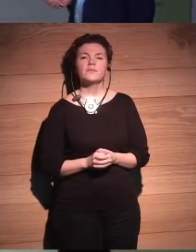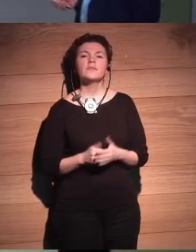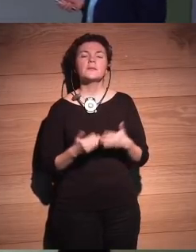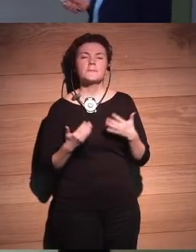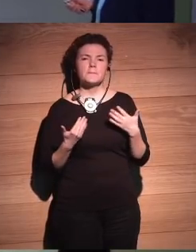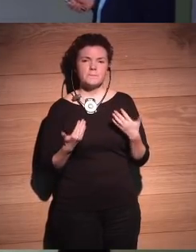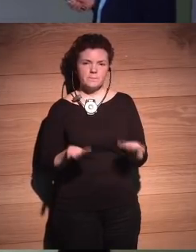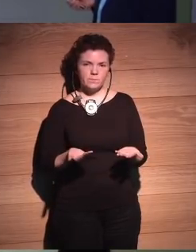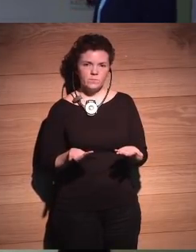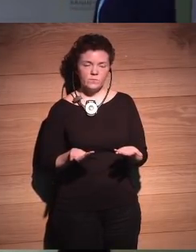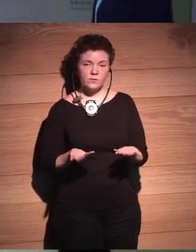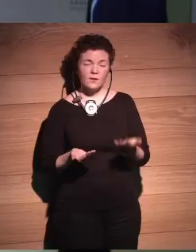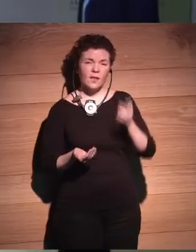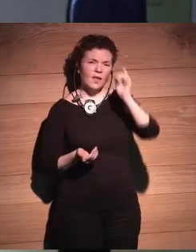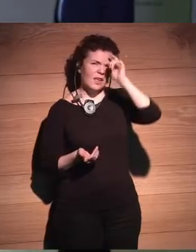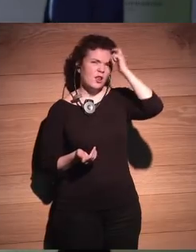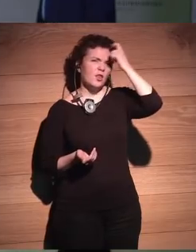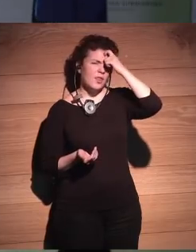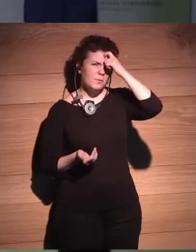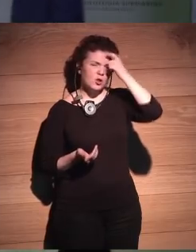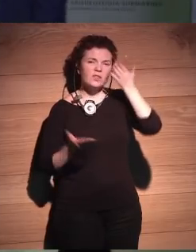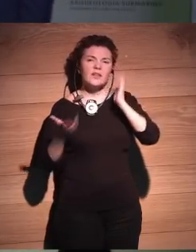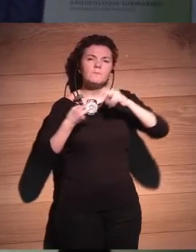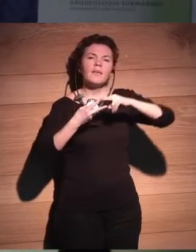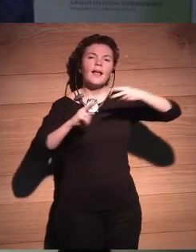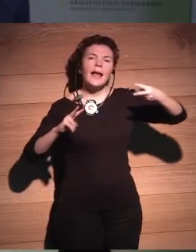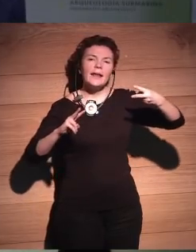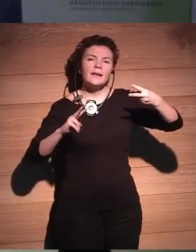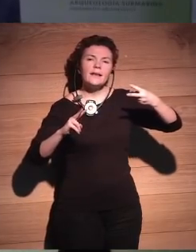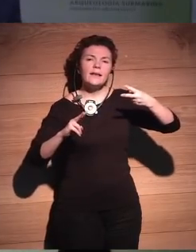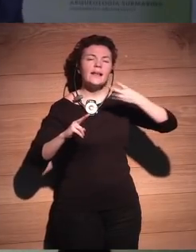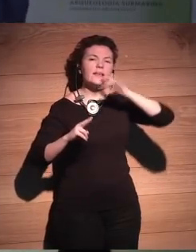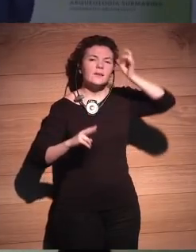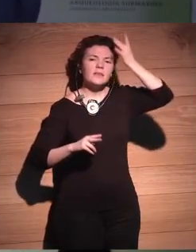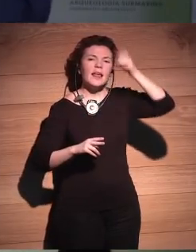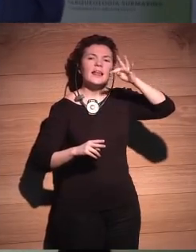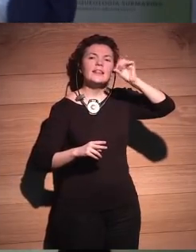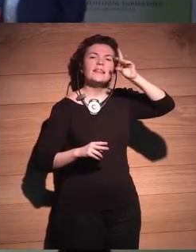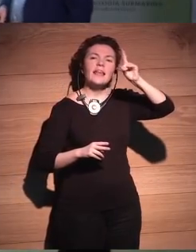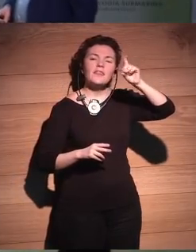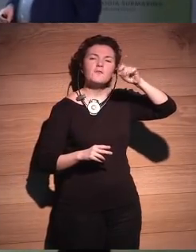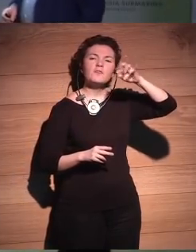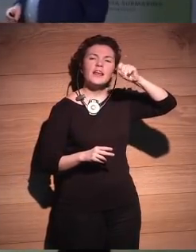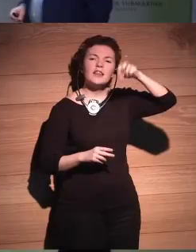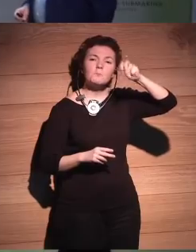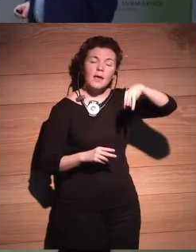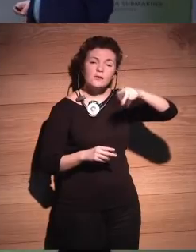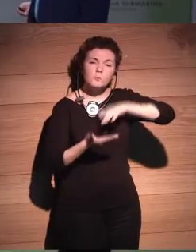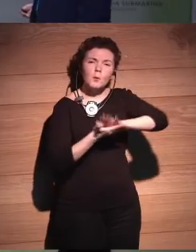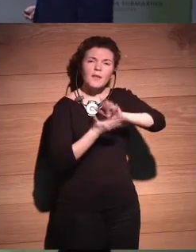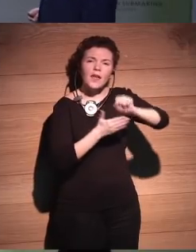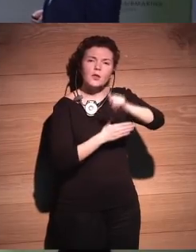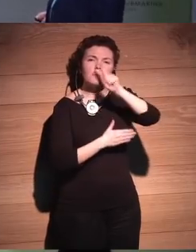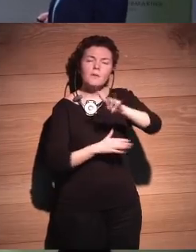Entonces, el concepto de la terapia génica lo introdujo Ted Friedman en su publicación del